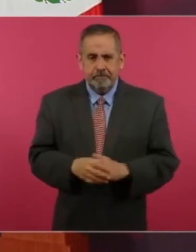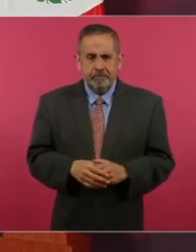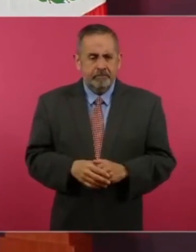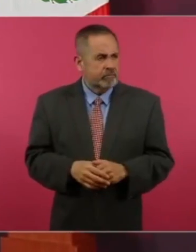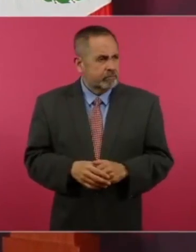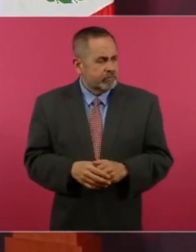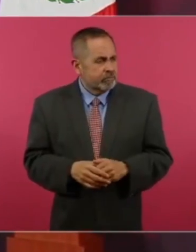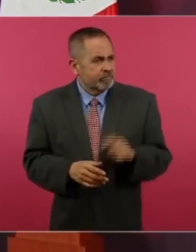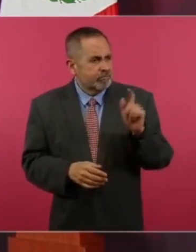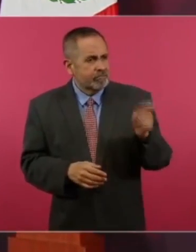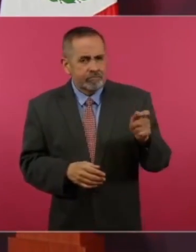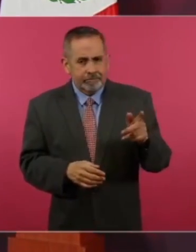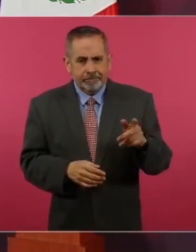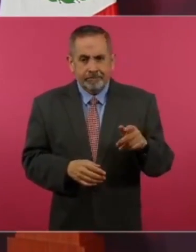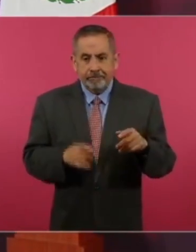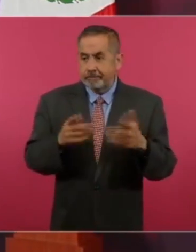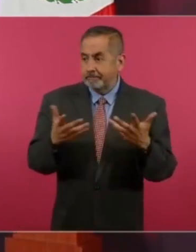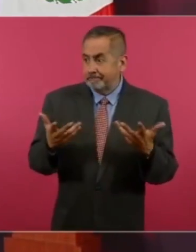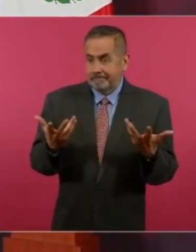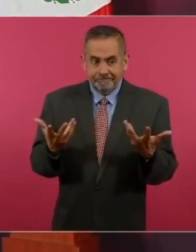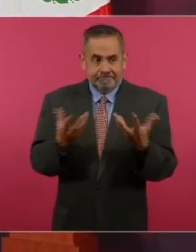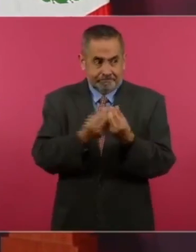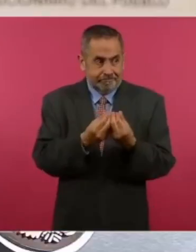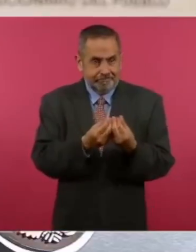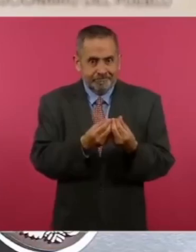esto quiere decir, cuando los estaban uniformando